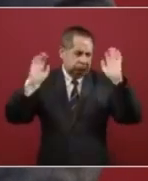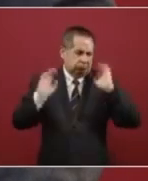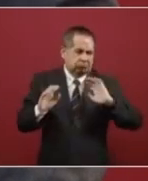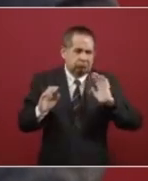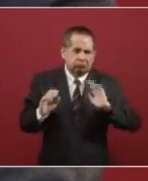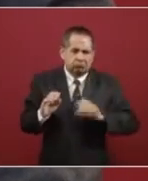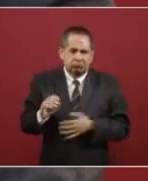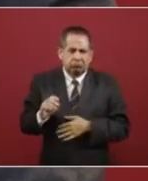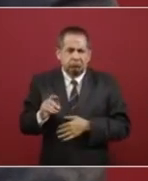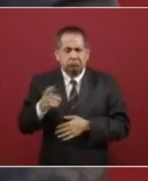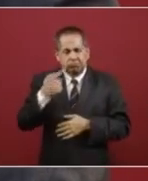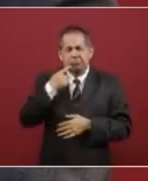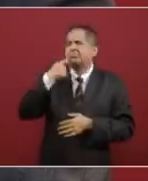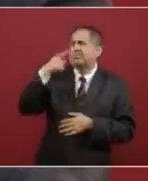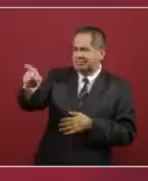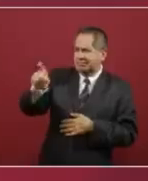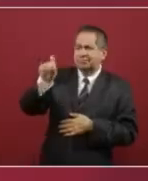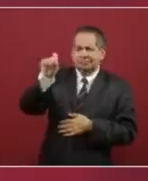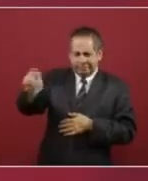en las instancias